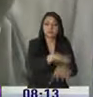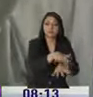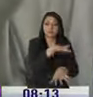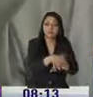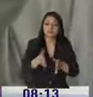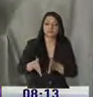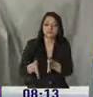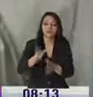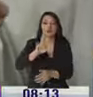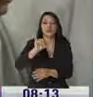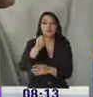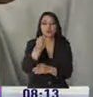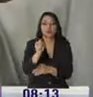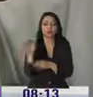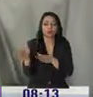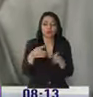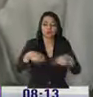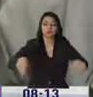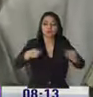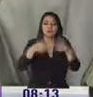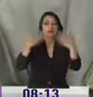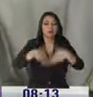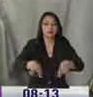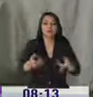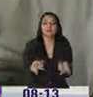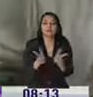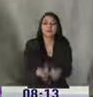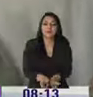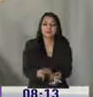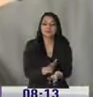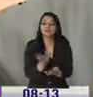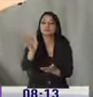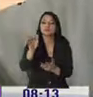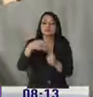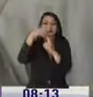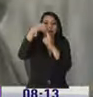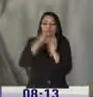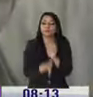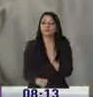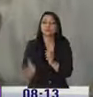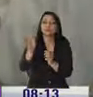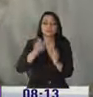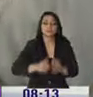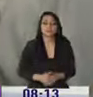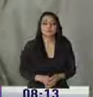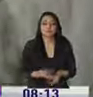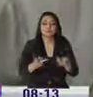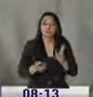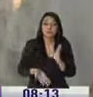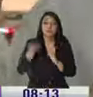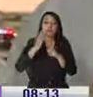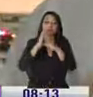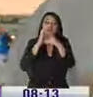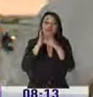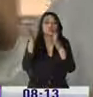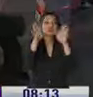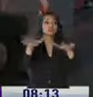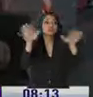la terminación del Redondel y la salida que se da a la Manuel Córdoba Galarza, el incremento de los buses hacia los barrios